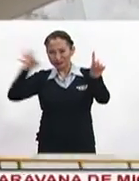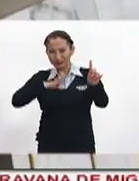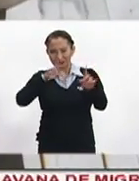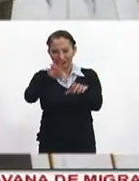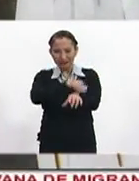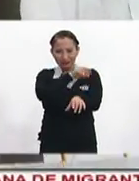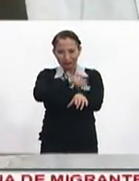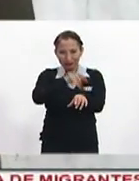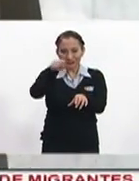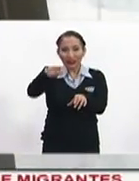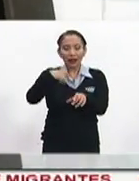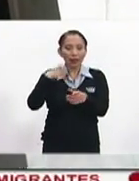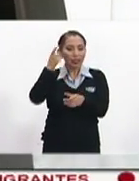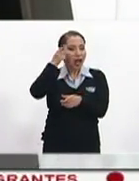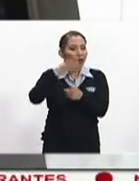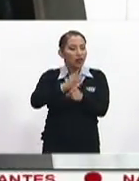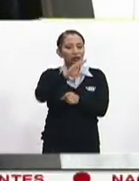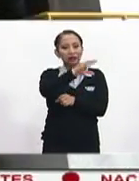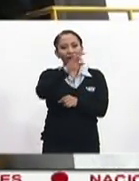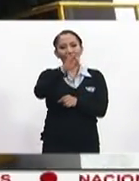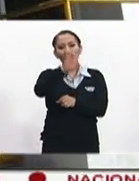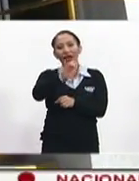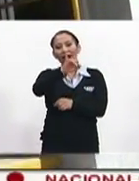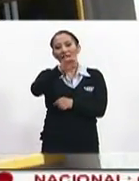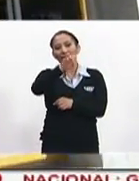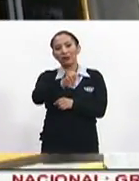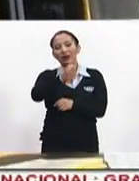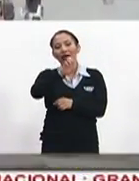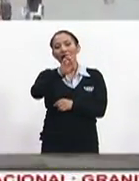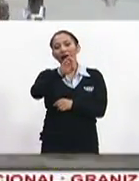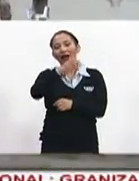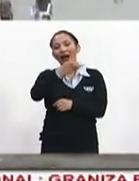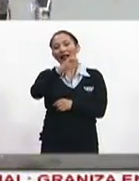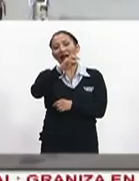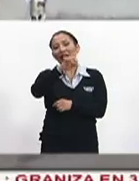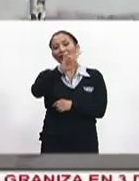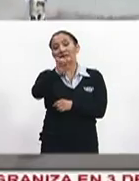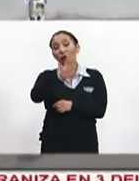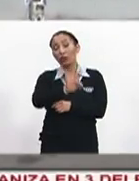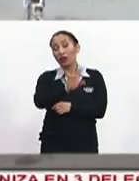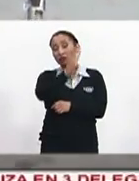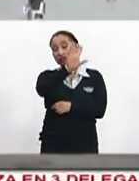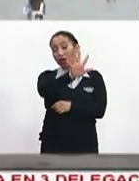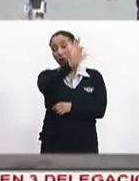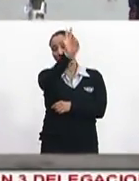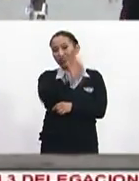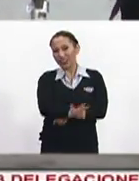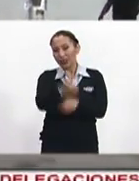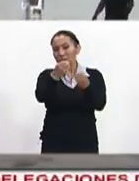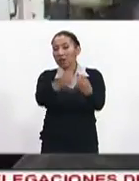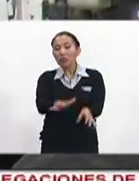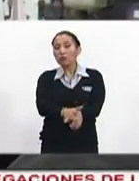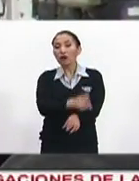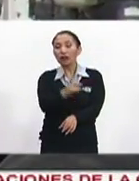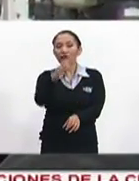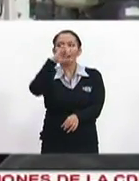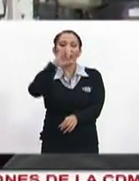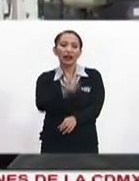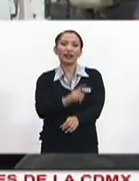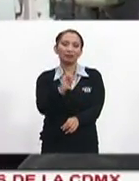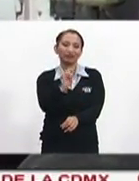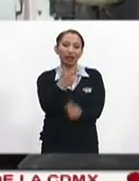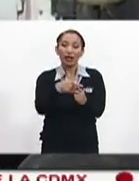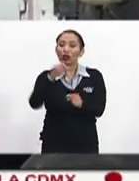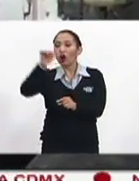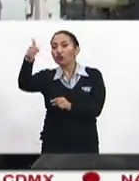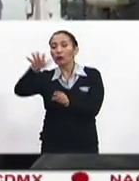informó el director de la CFE, Jaime Hernández. Detalló que 45% de estas pérdidas se debe a fallas técnicas,